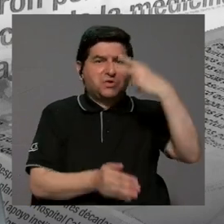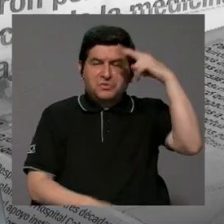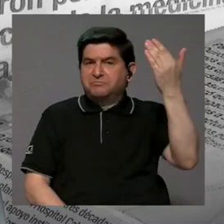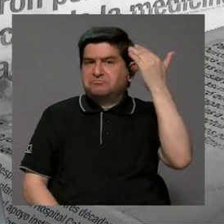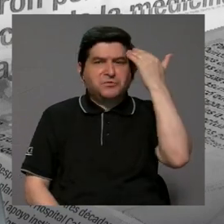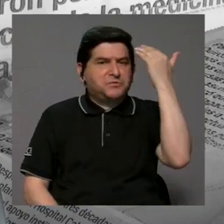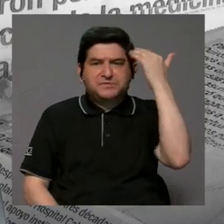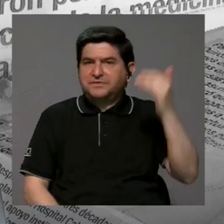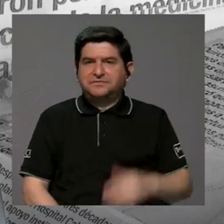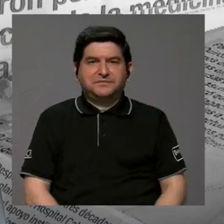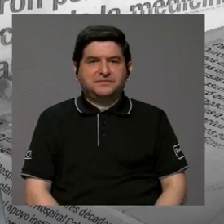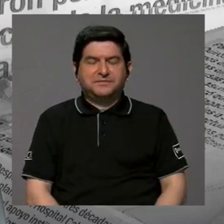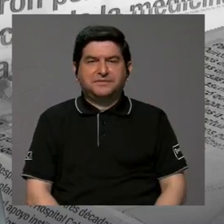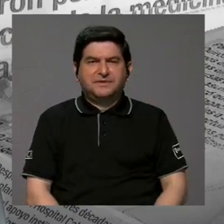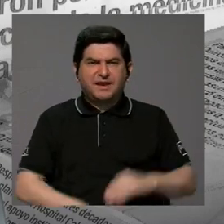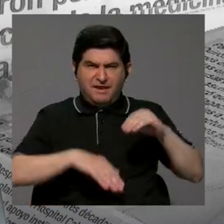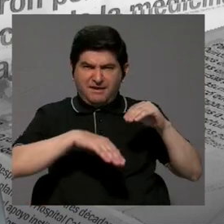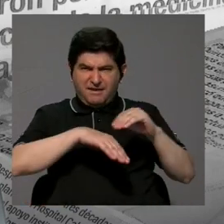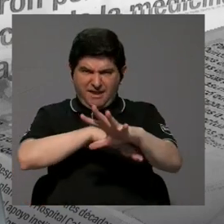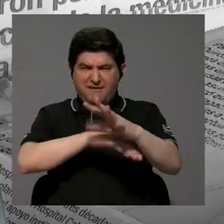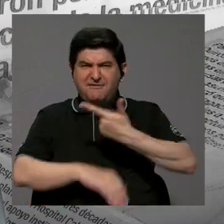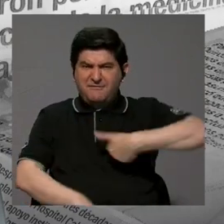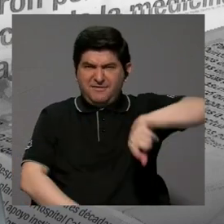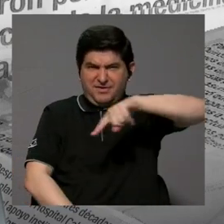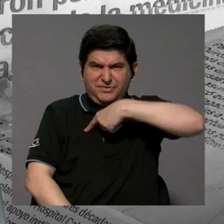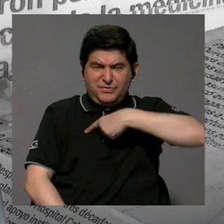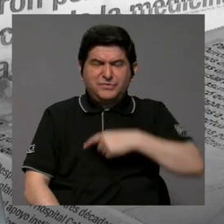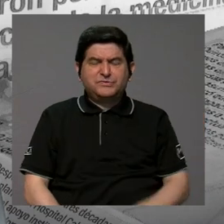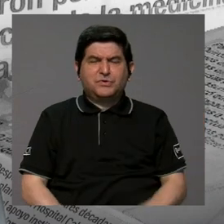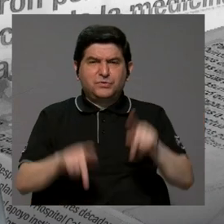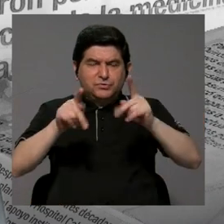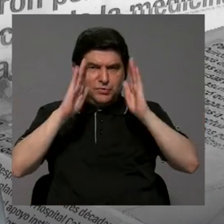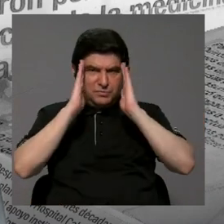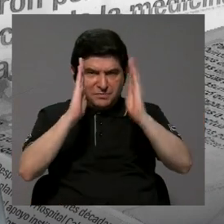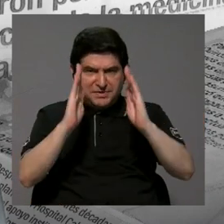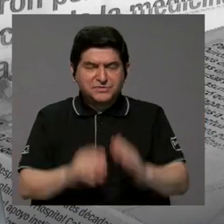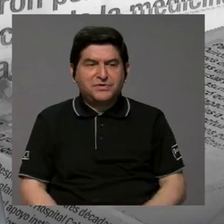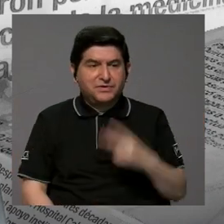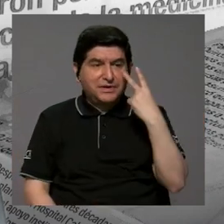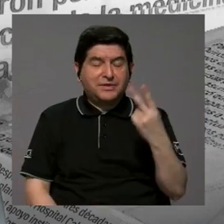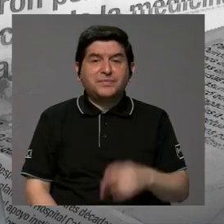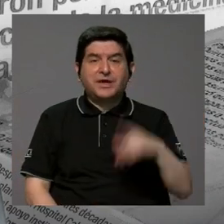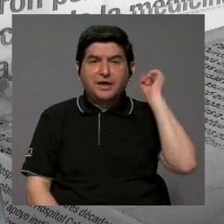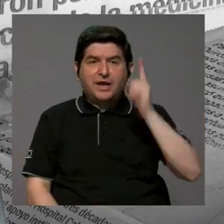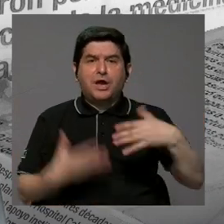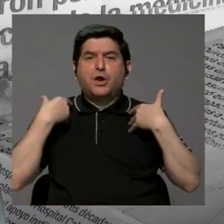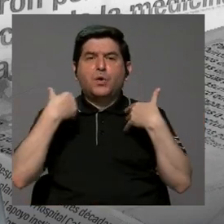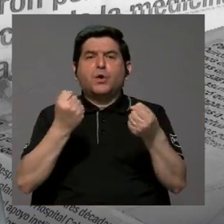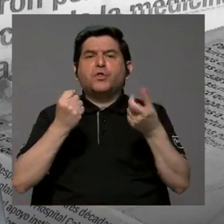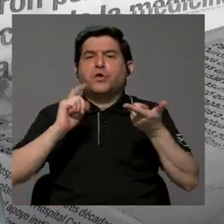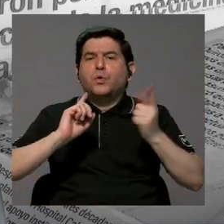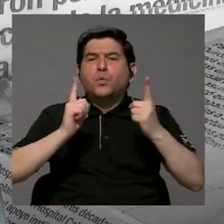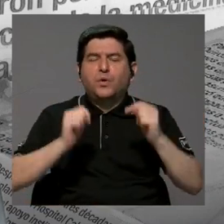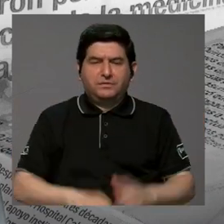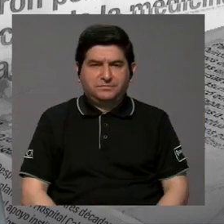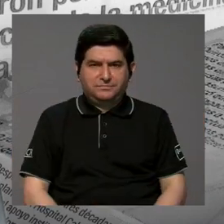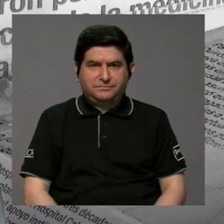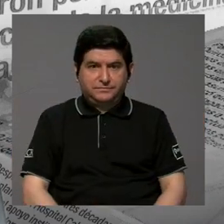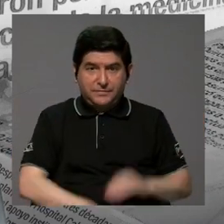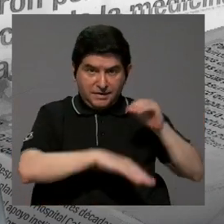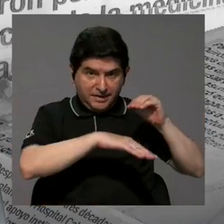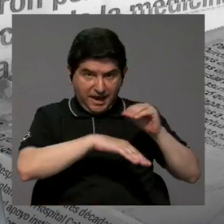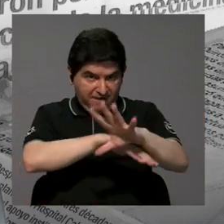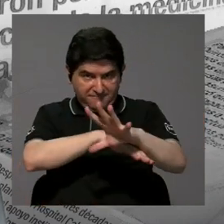México. ¿Cuáles son las consecuencias que nosotros como pacientes vemos en esta orden sanitaria? Bueno, las